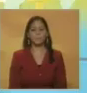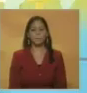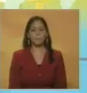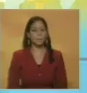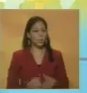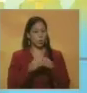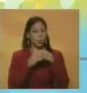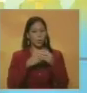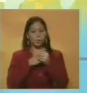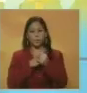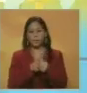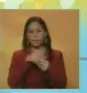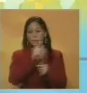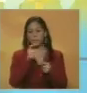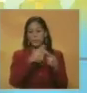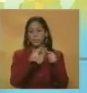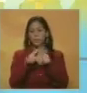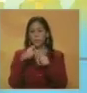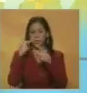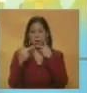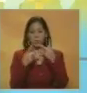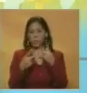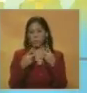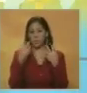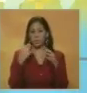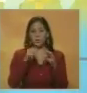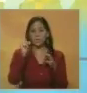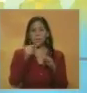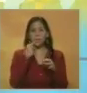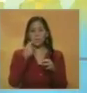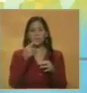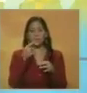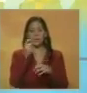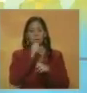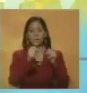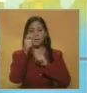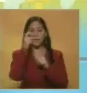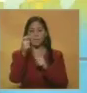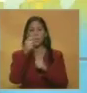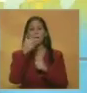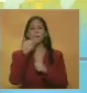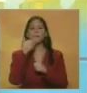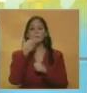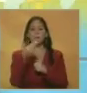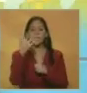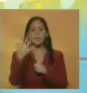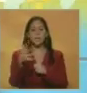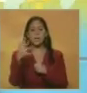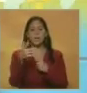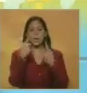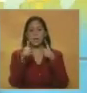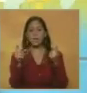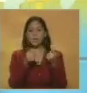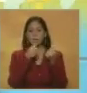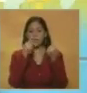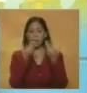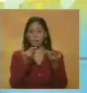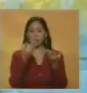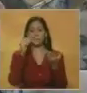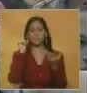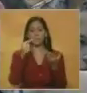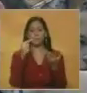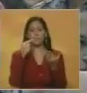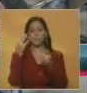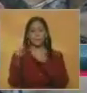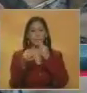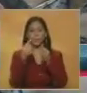Un grupo de dirigentes civiles y políticos protestó a las puertas de la Defensoría del Pueblo para exigir que se garantice el derecho a la libertad de expresión en el país.